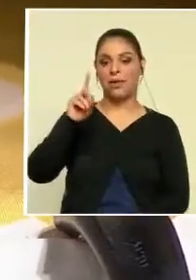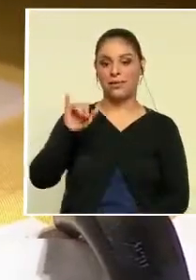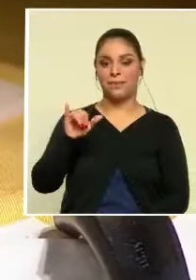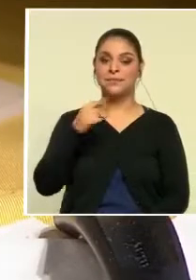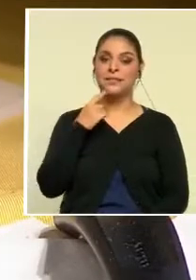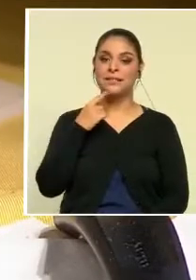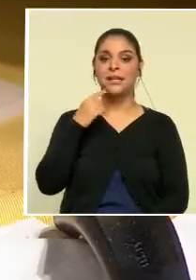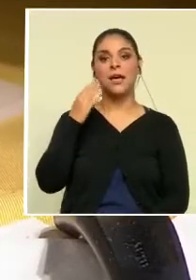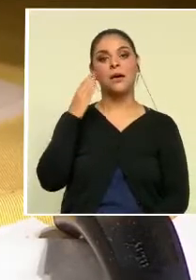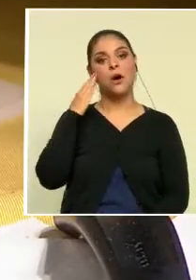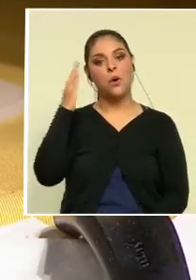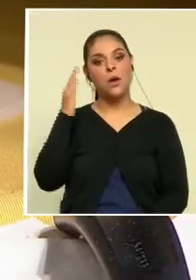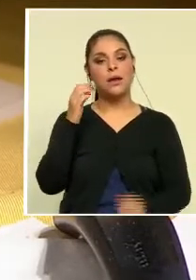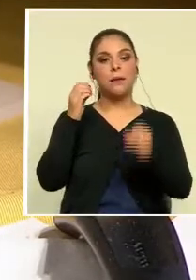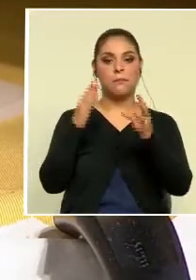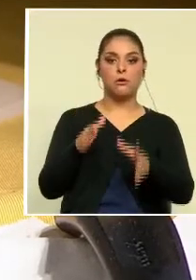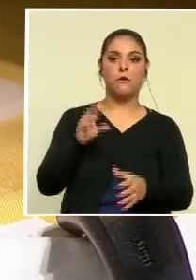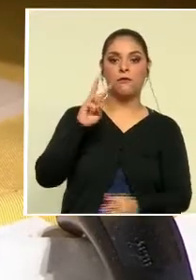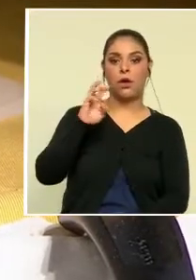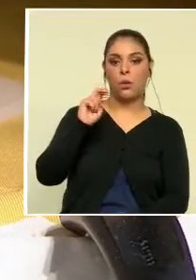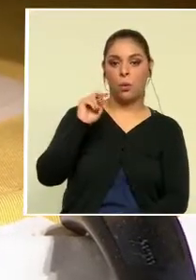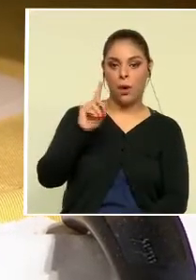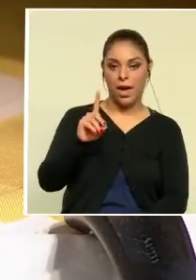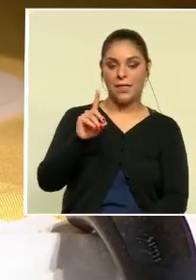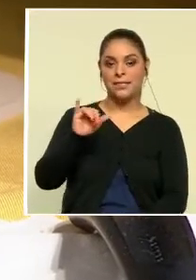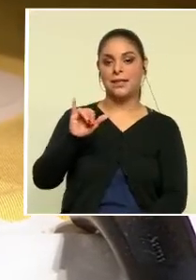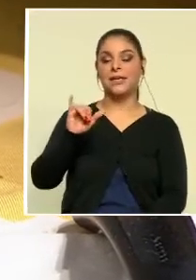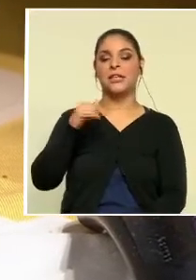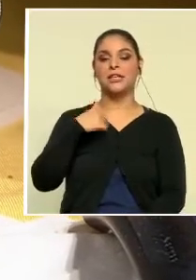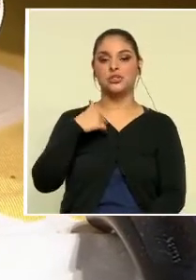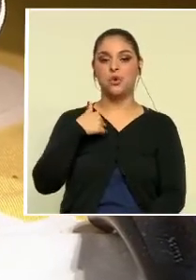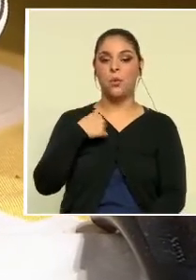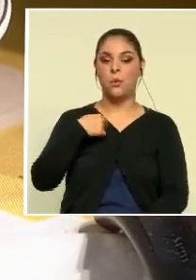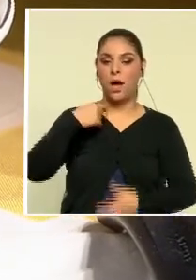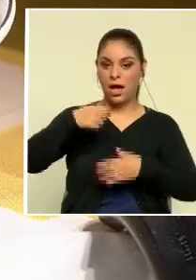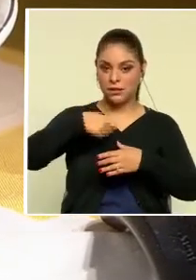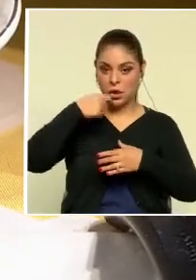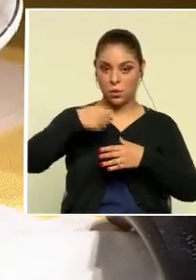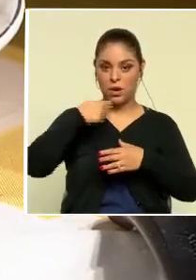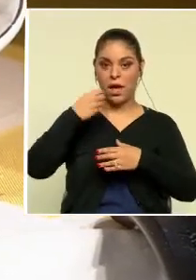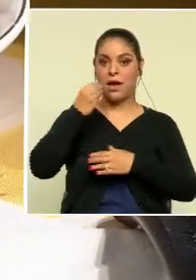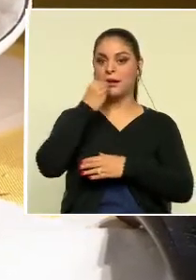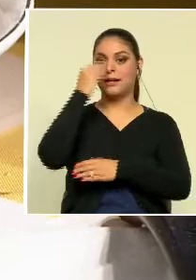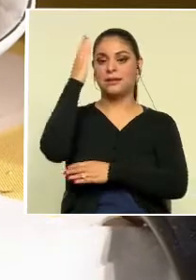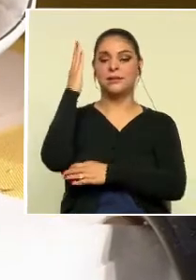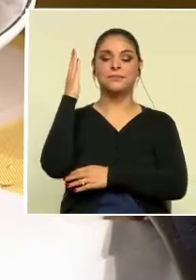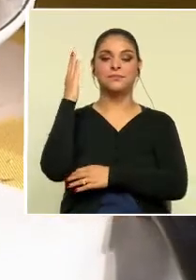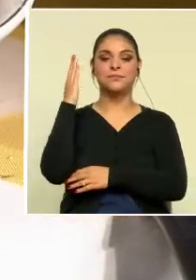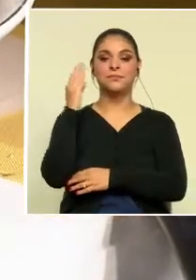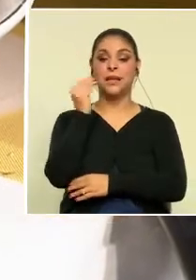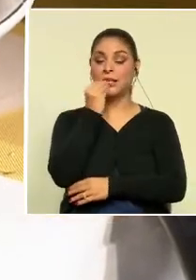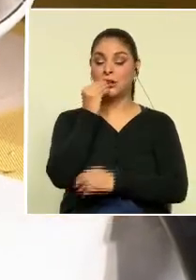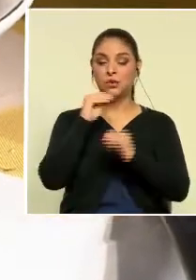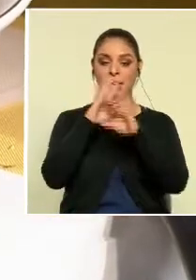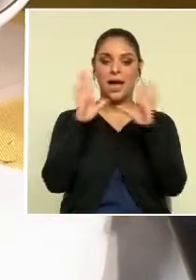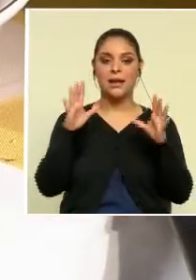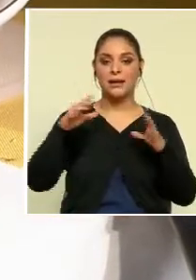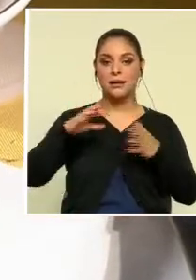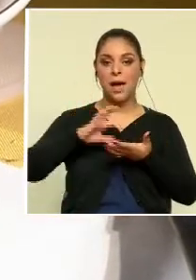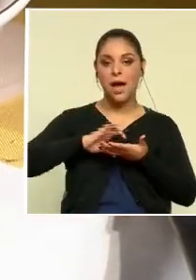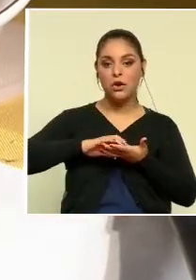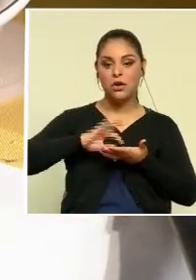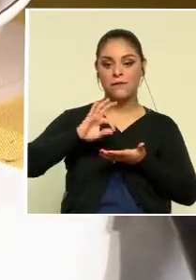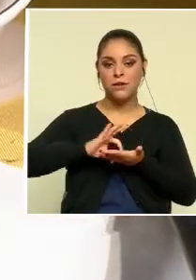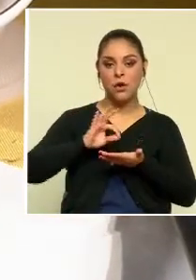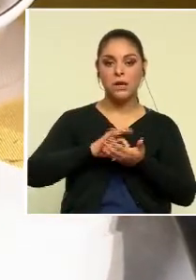niña lady voy a desayunar pinto con huevo pero no dice quién es seguro en los que no nos quiere llevar a la